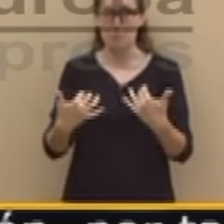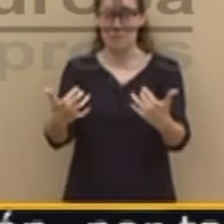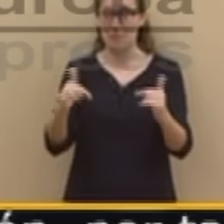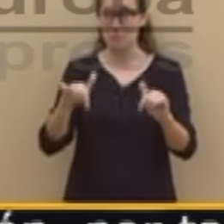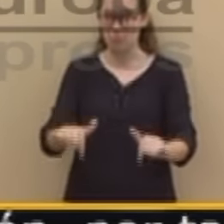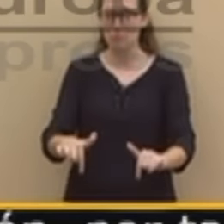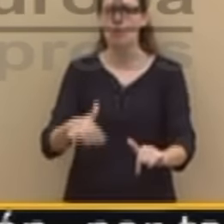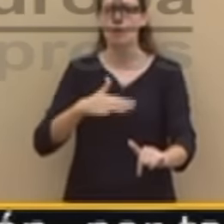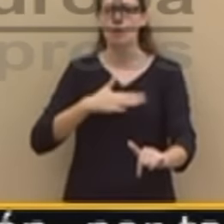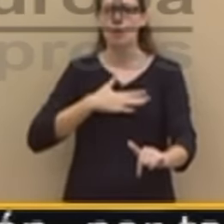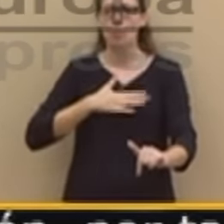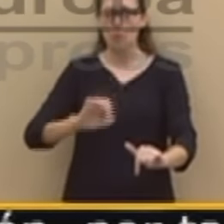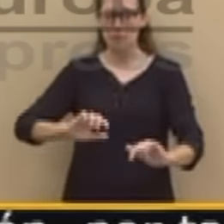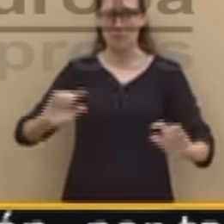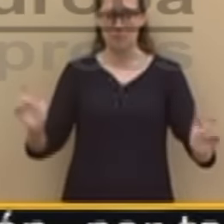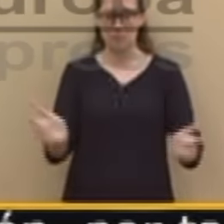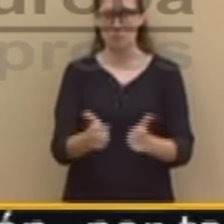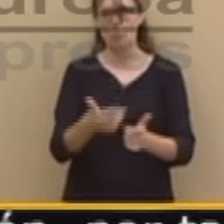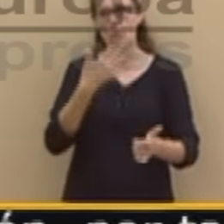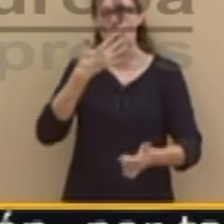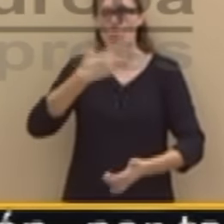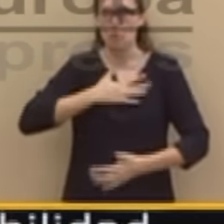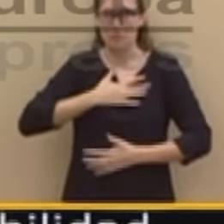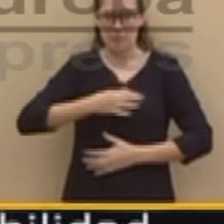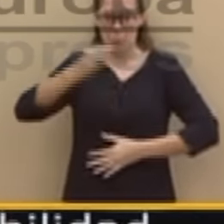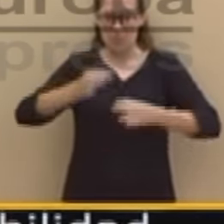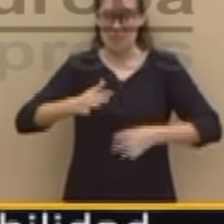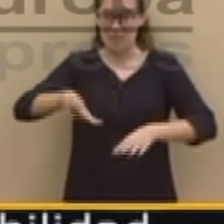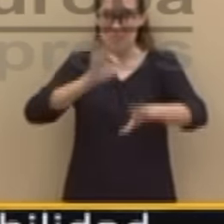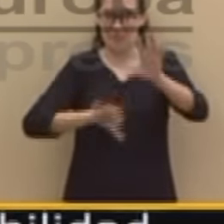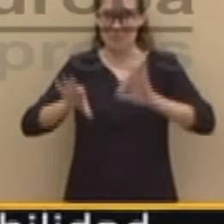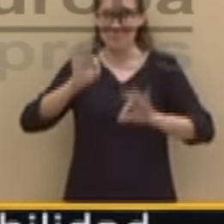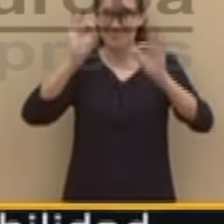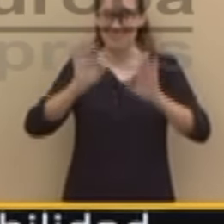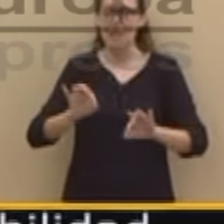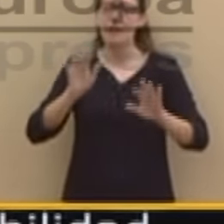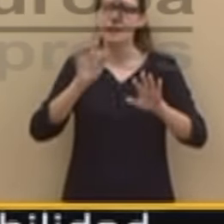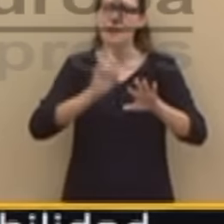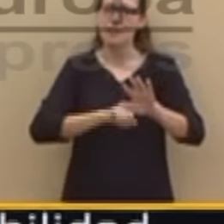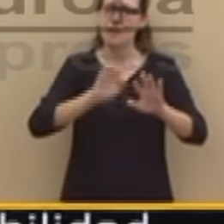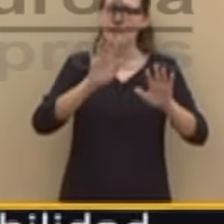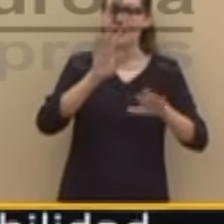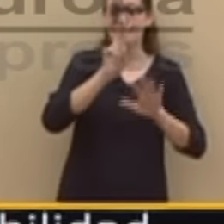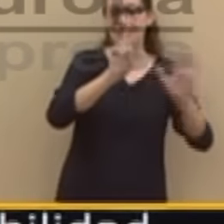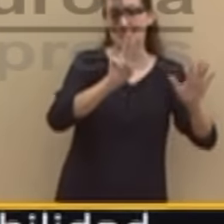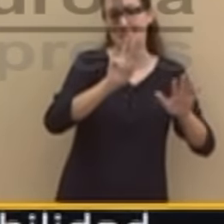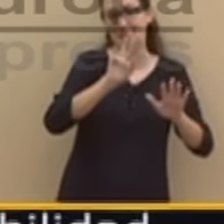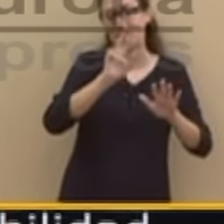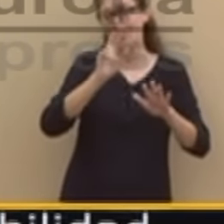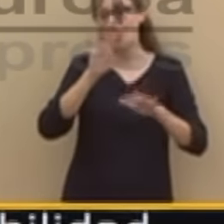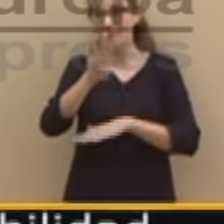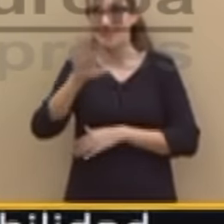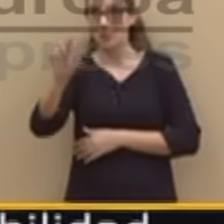con posibilidad jurídica de decidir a partir de las 19 horas 45 minutos del próximo sábado 29 de